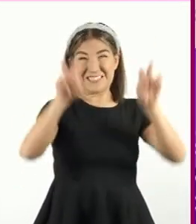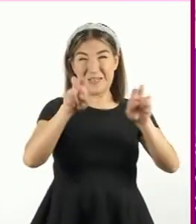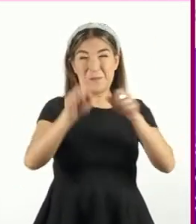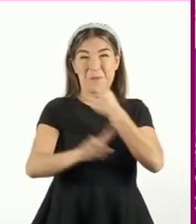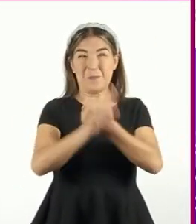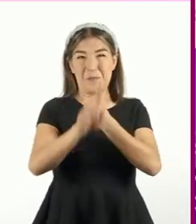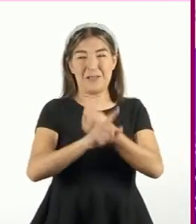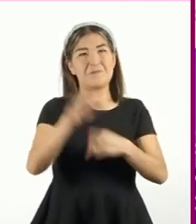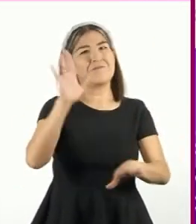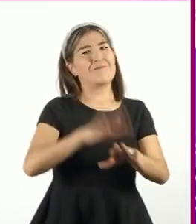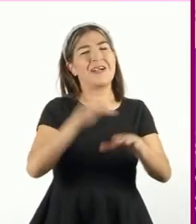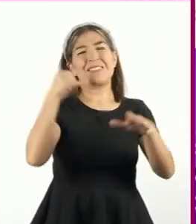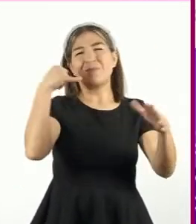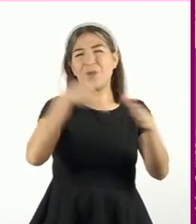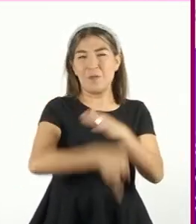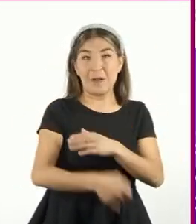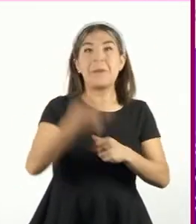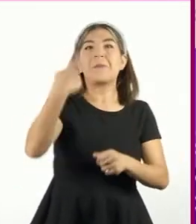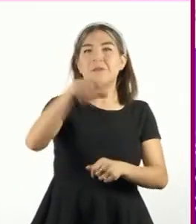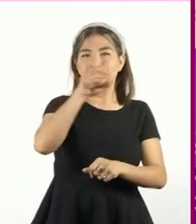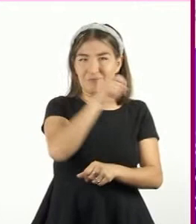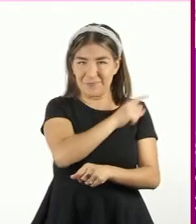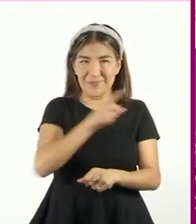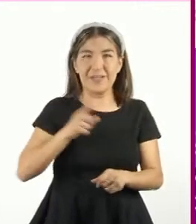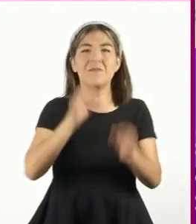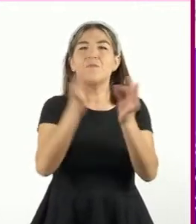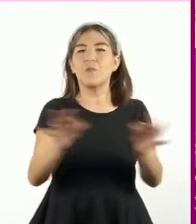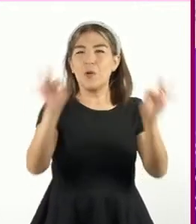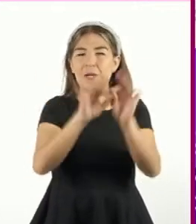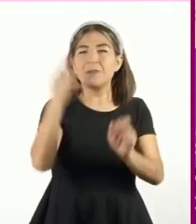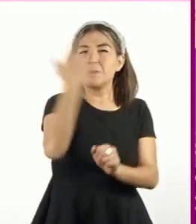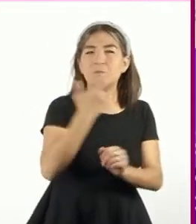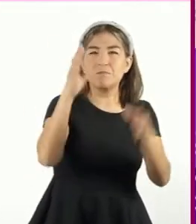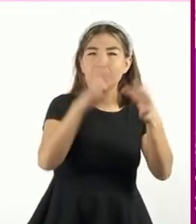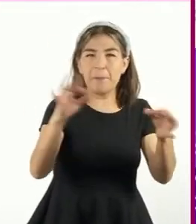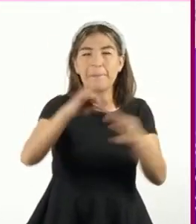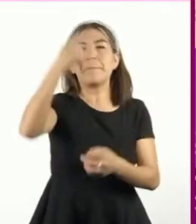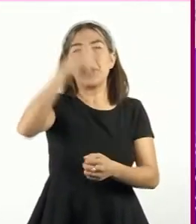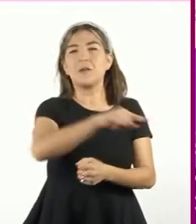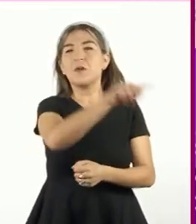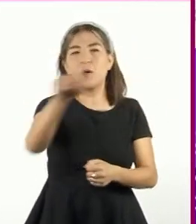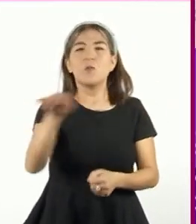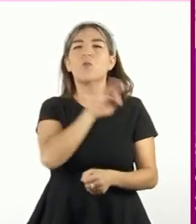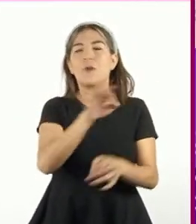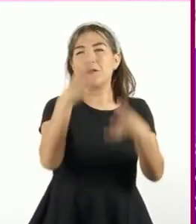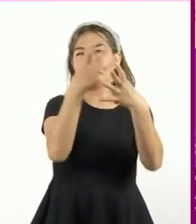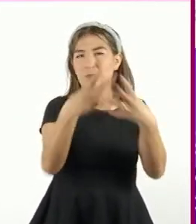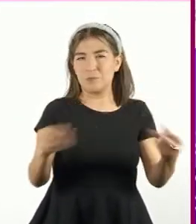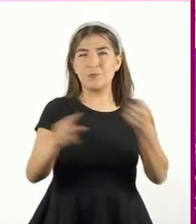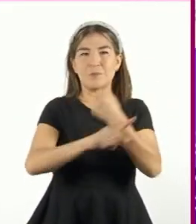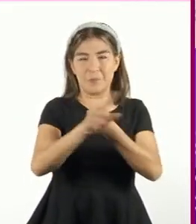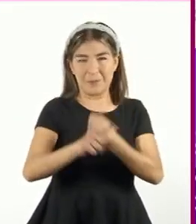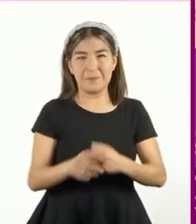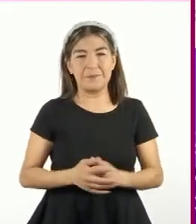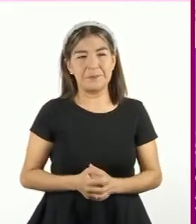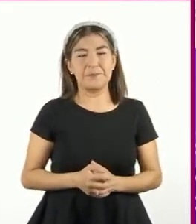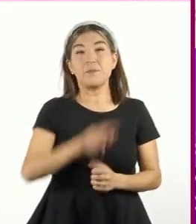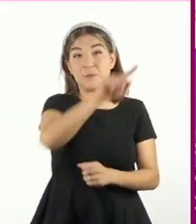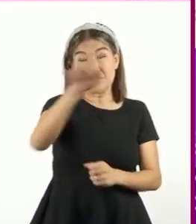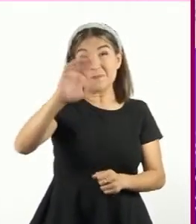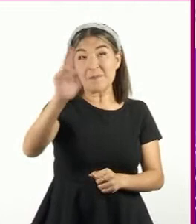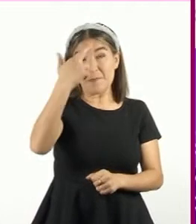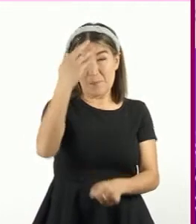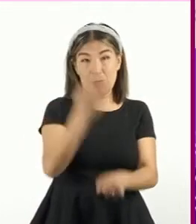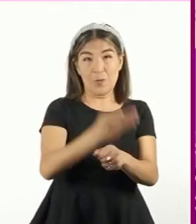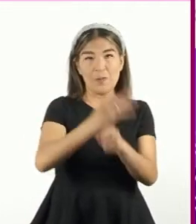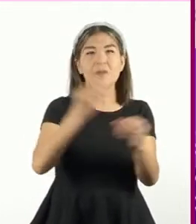es amplio, pero importante de analizar para crear condiciones para solucionarlos. Recuerden que en esta